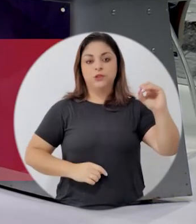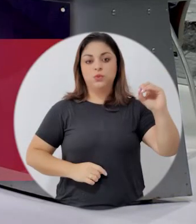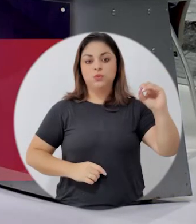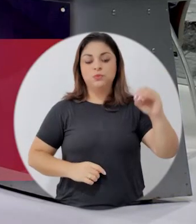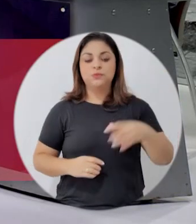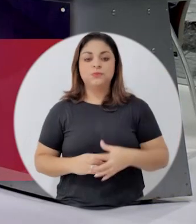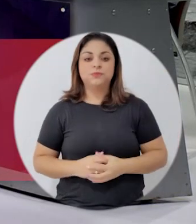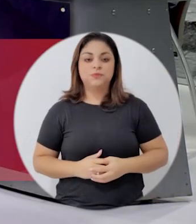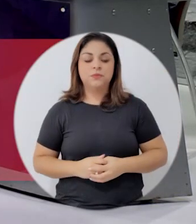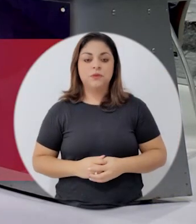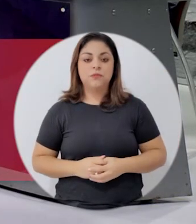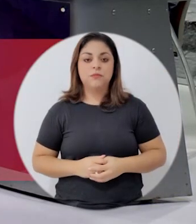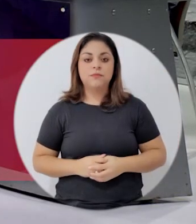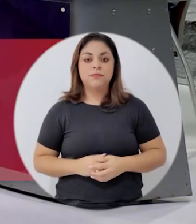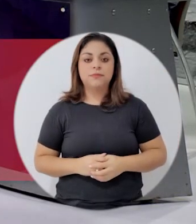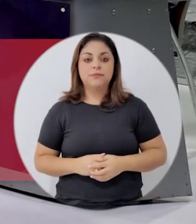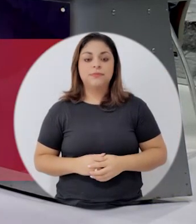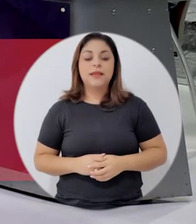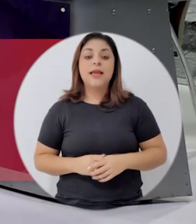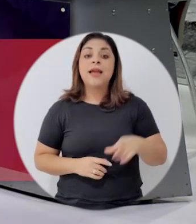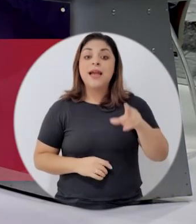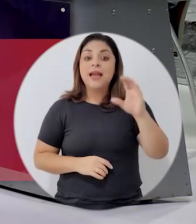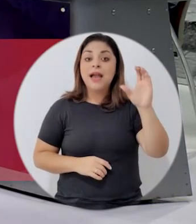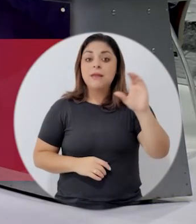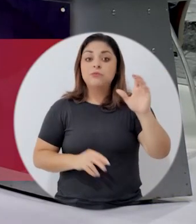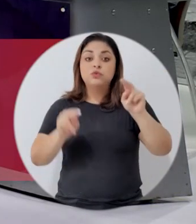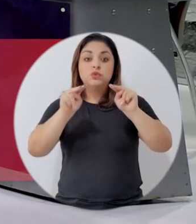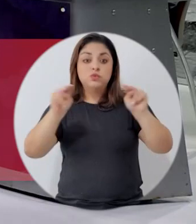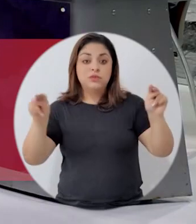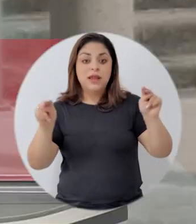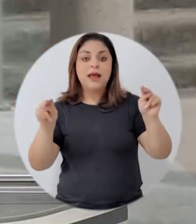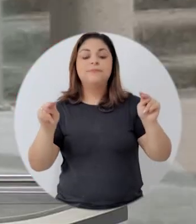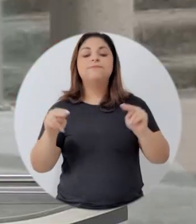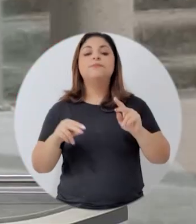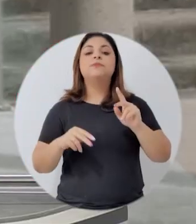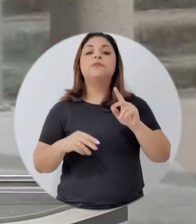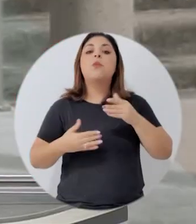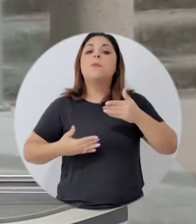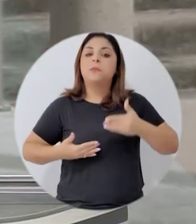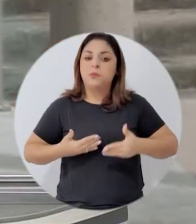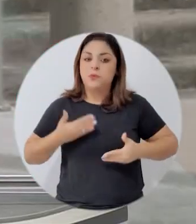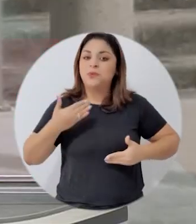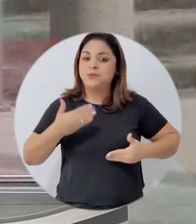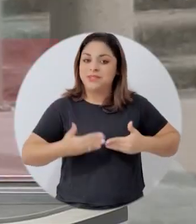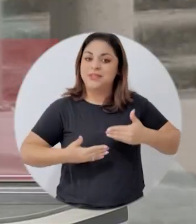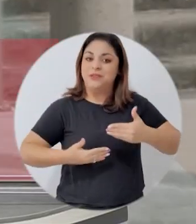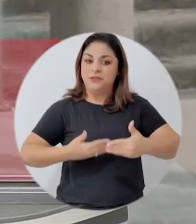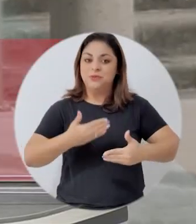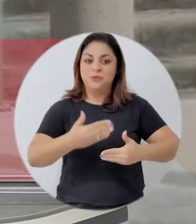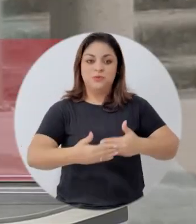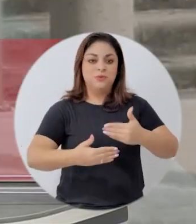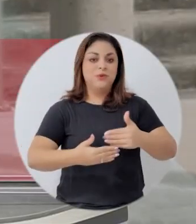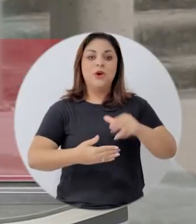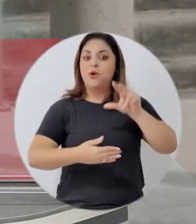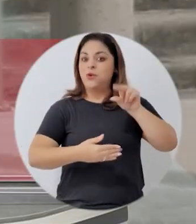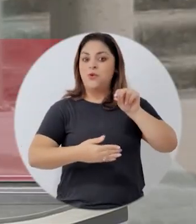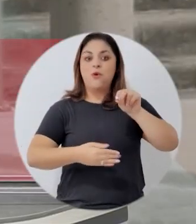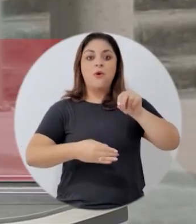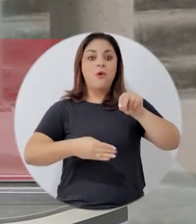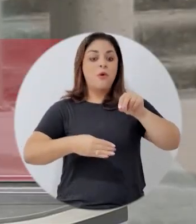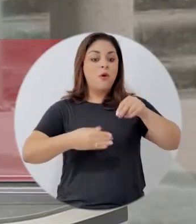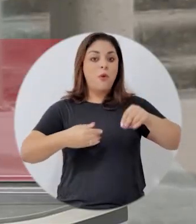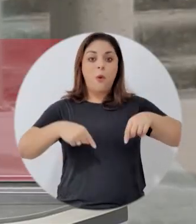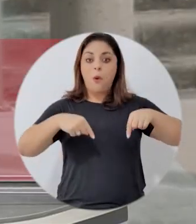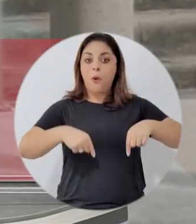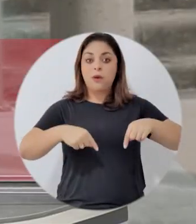neutralidad puede definirse como un proceso, ¿verdad? No es algo que vamos a estar obteniendo de la noche a